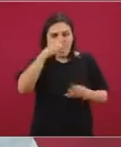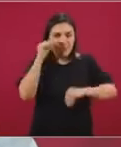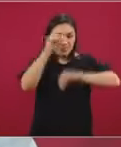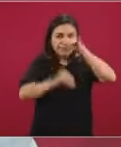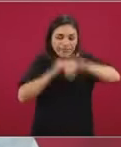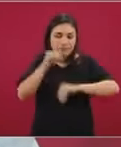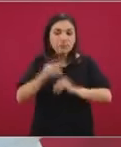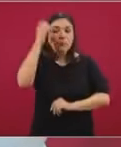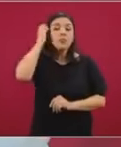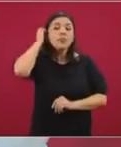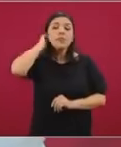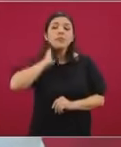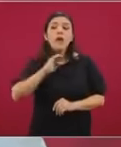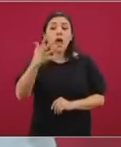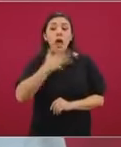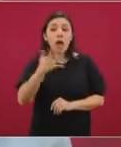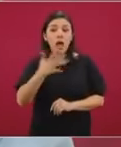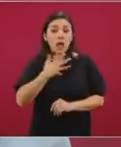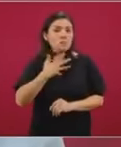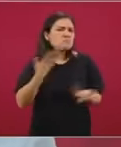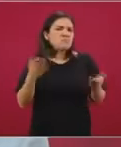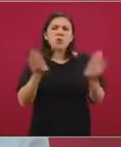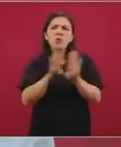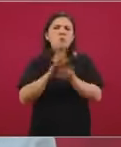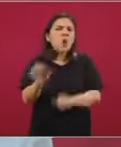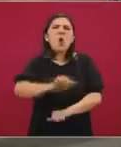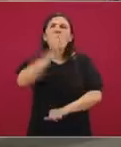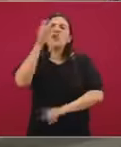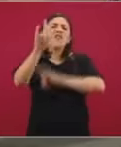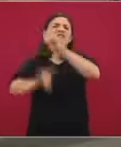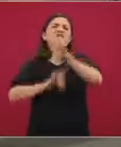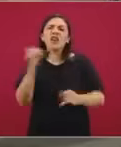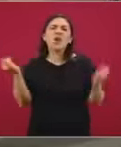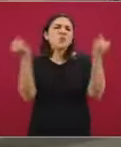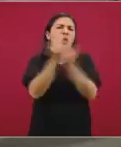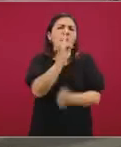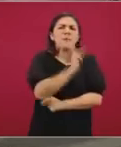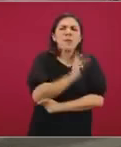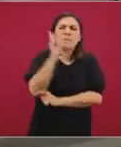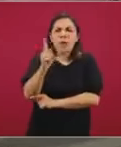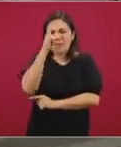desarrollando. Tendremos, como cualquier otra feria, digamos, de